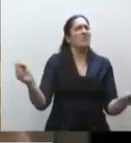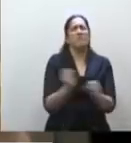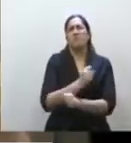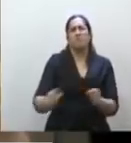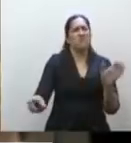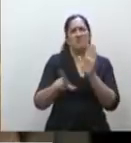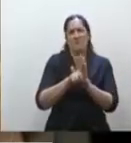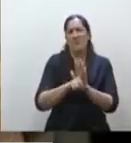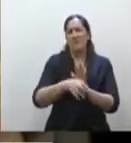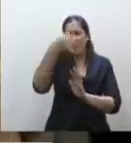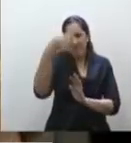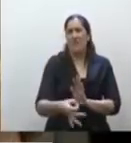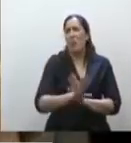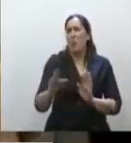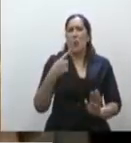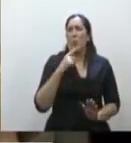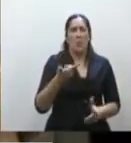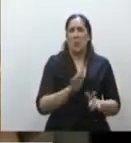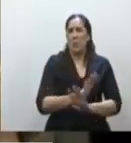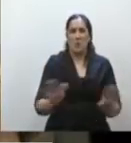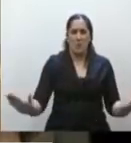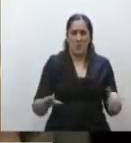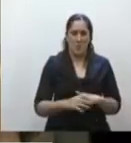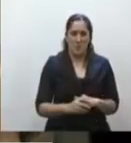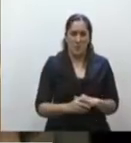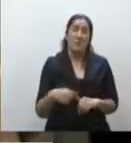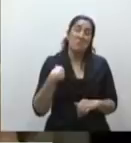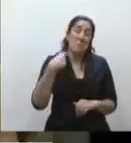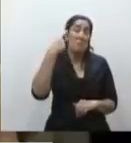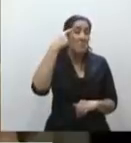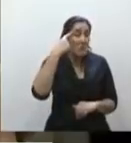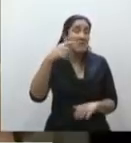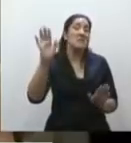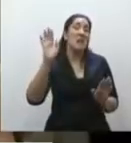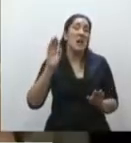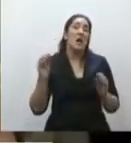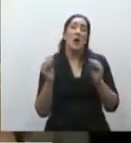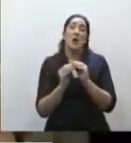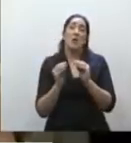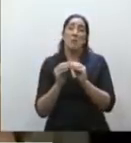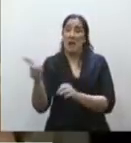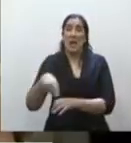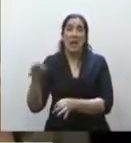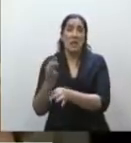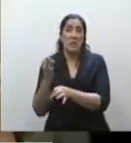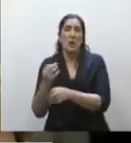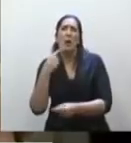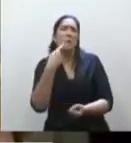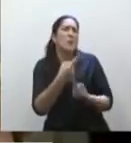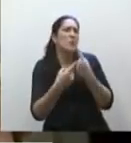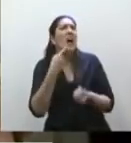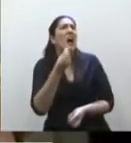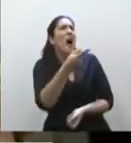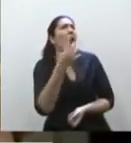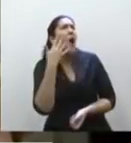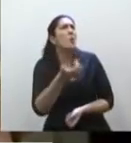Y la verdad que pensaba que sus compañeras en el colegio le iban a preguntar, che, ¿y tu